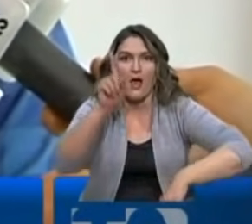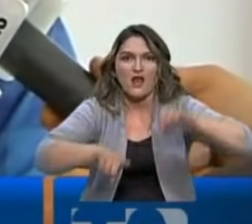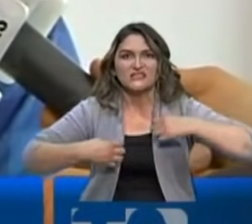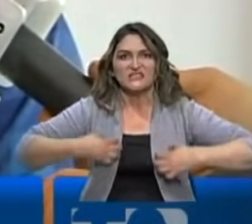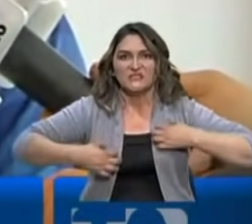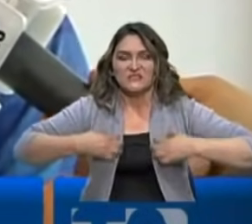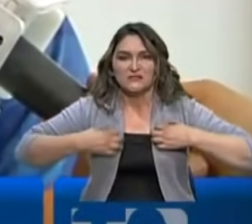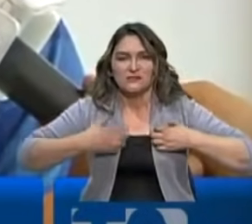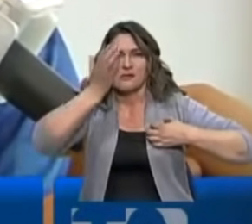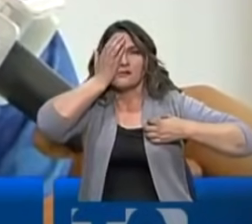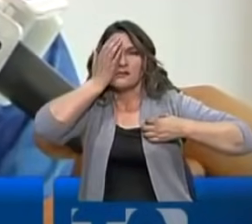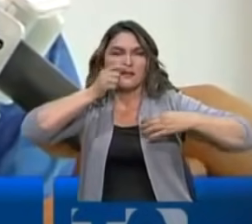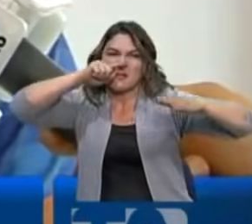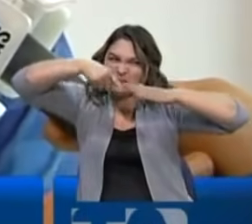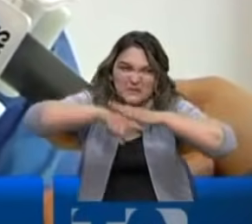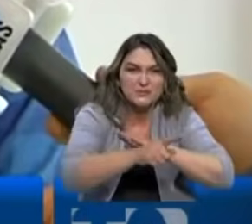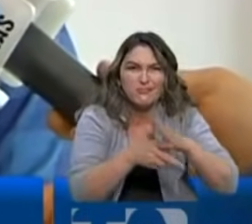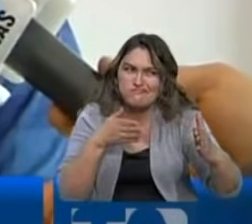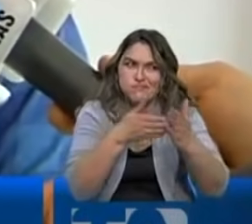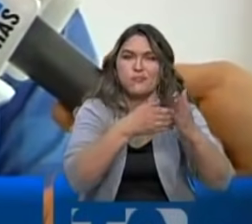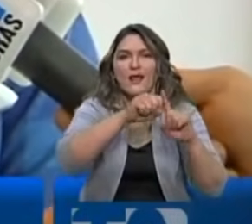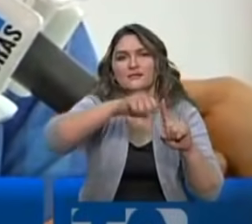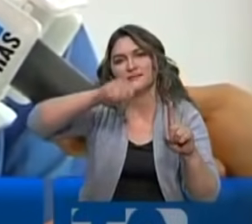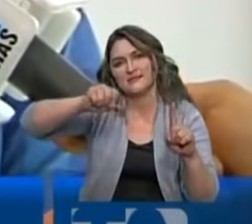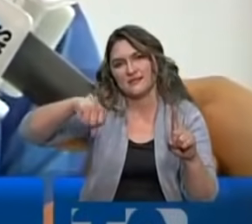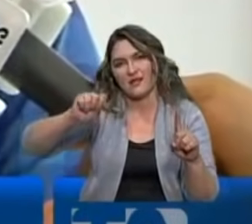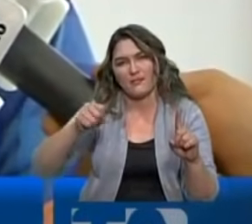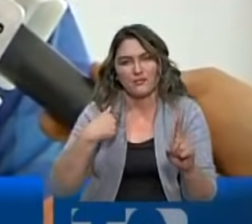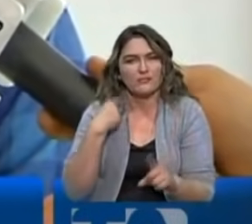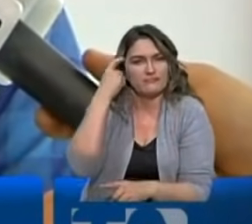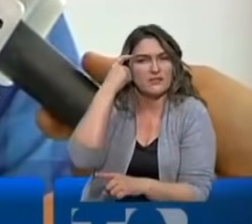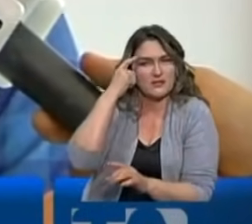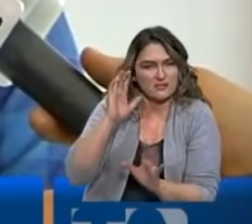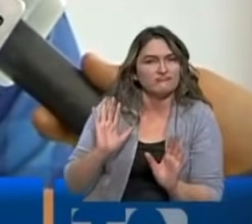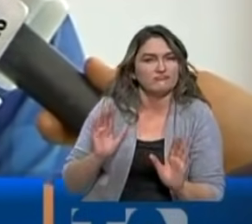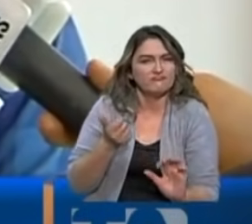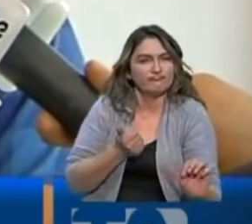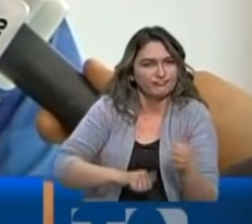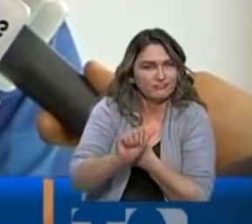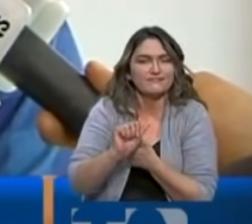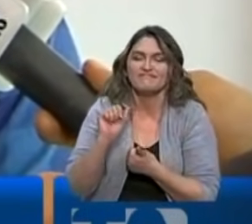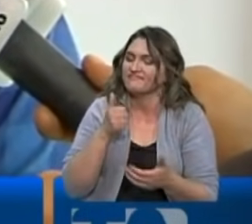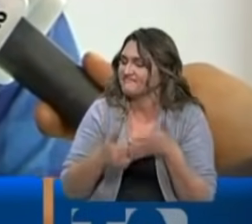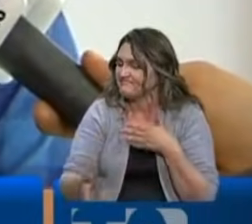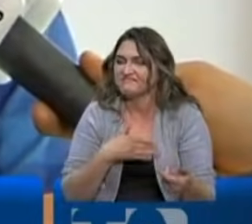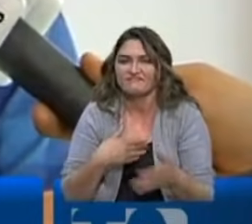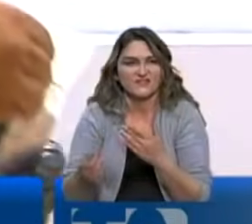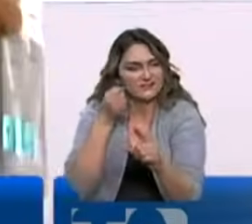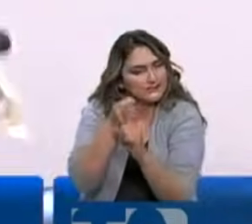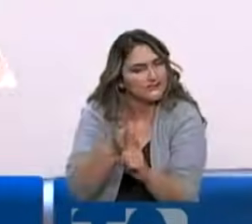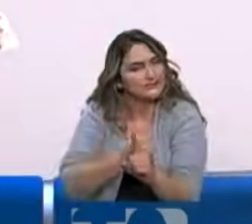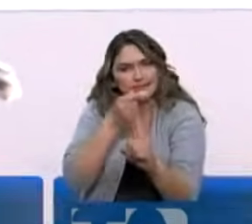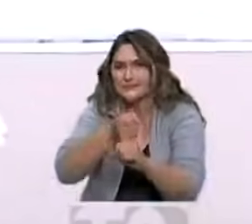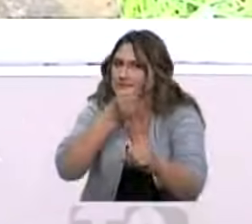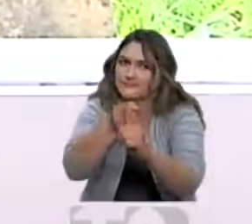evitar estas situaciones no se hayan atacado de esta manera así es que nosotros sabemos que esto es una lucha constante que vamos a tener que solventarlas